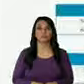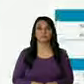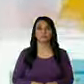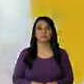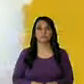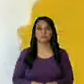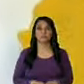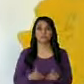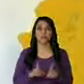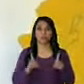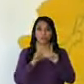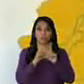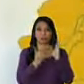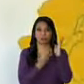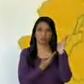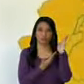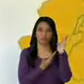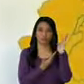los siguientes.